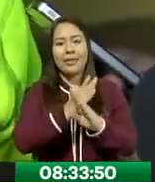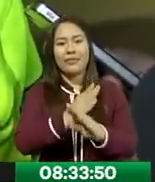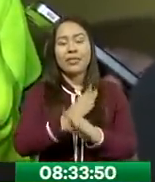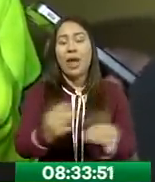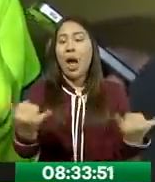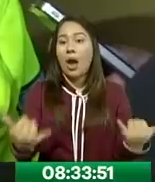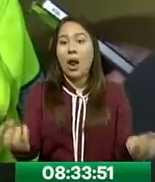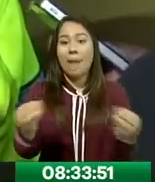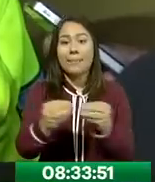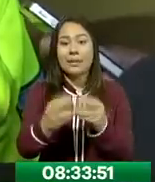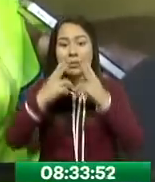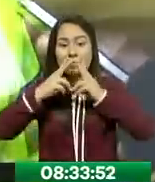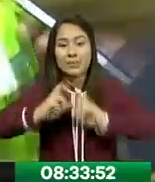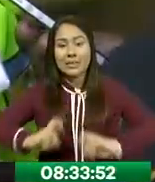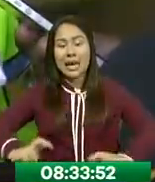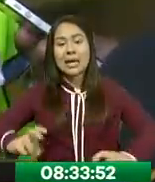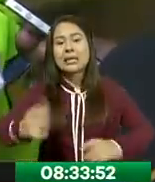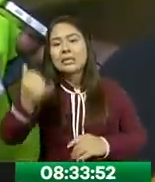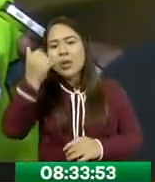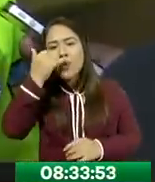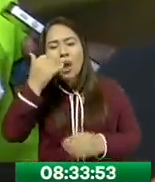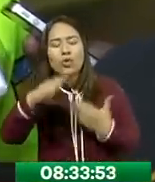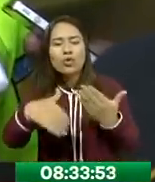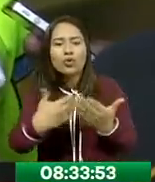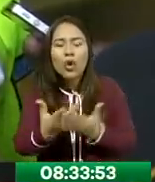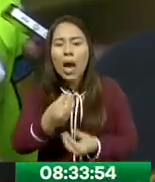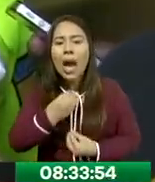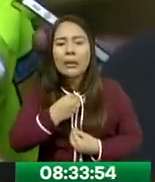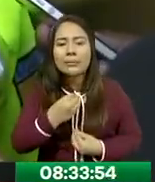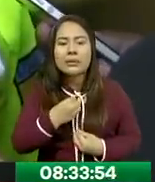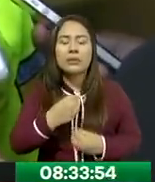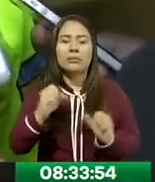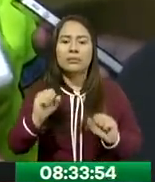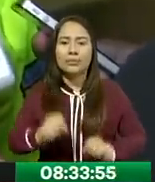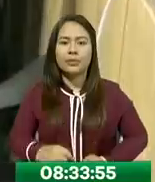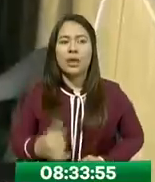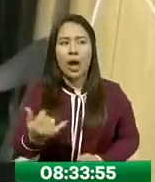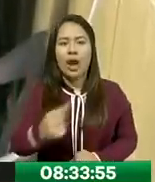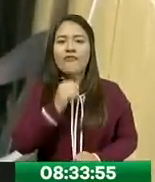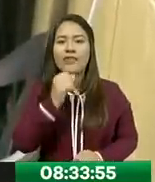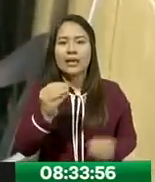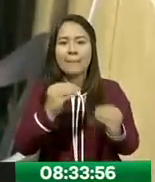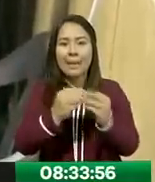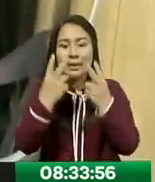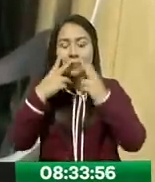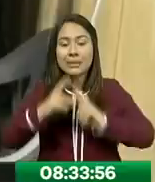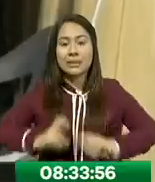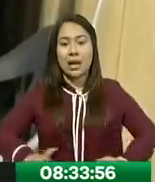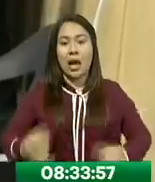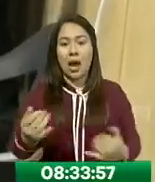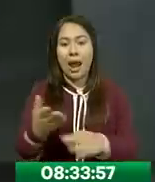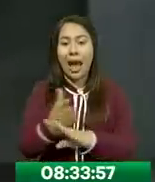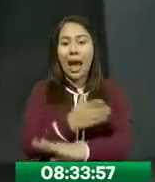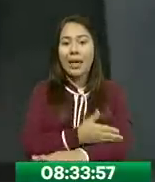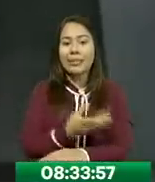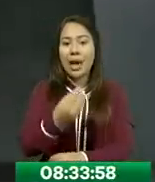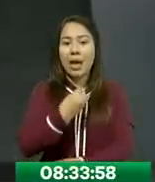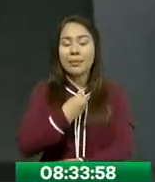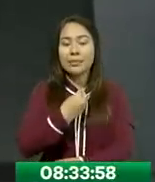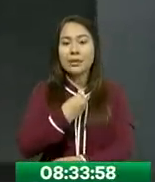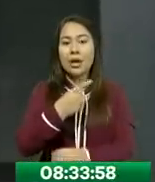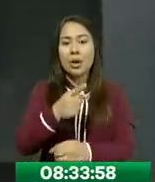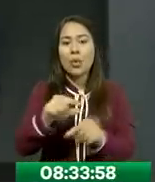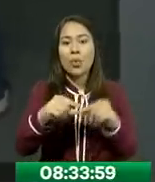igual manera terminales celulares. ¿Una granada encontraron? Está por confirmarse. Según las investigaciones preliminares, estas